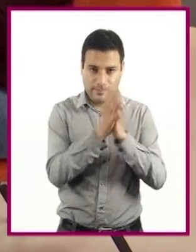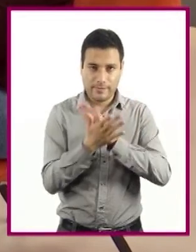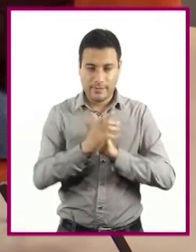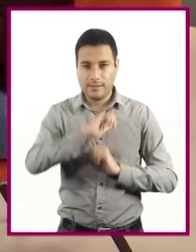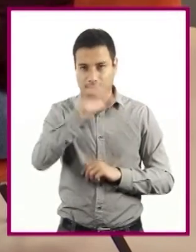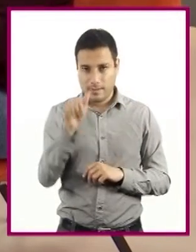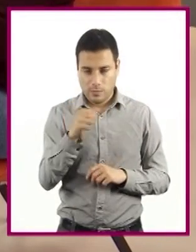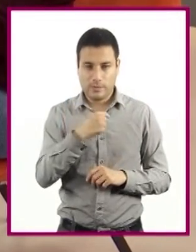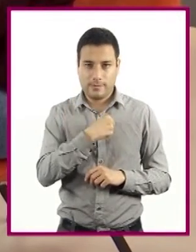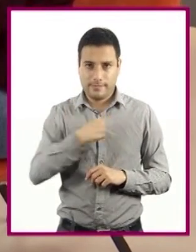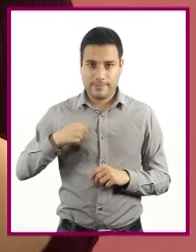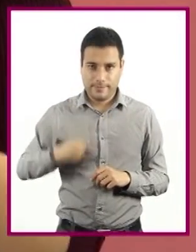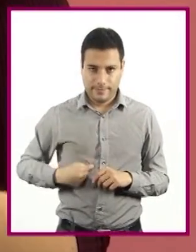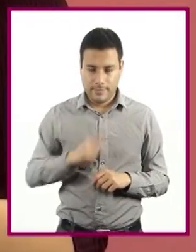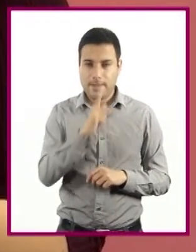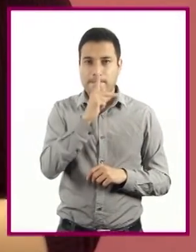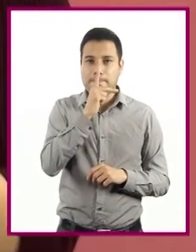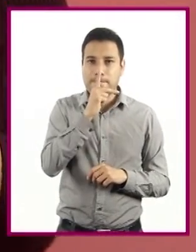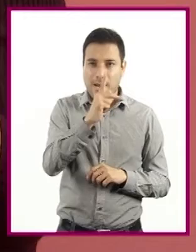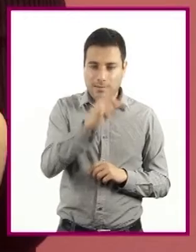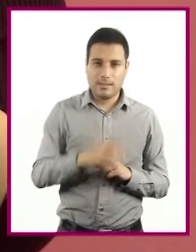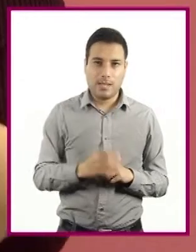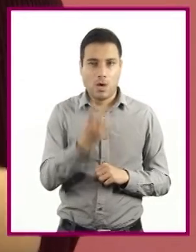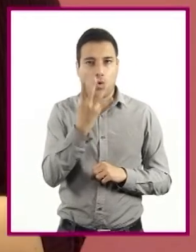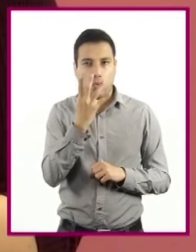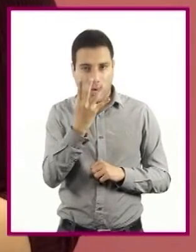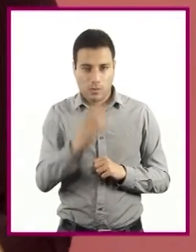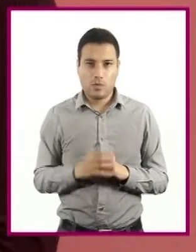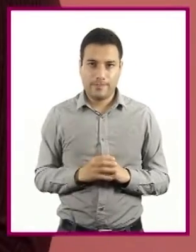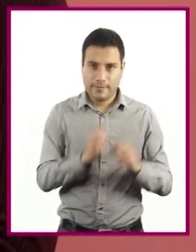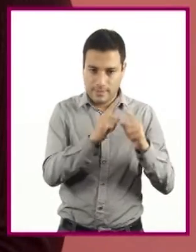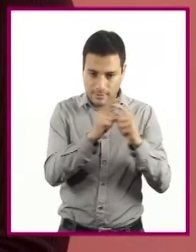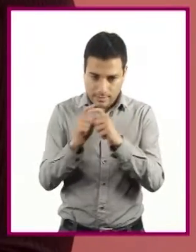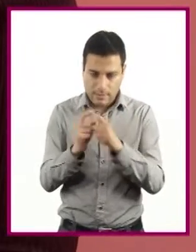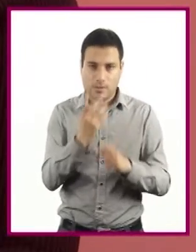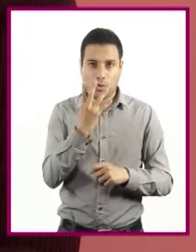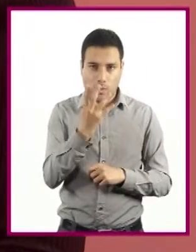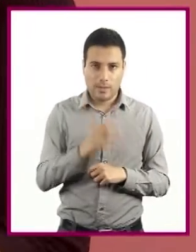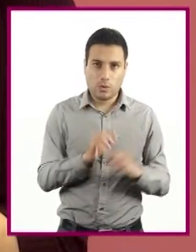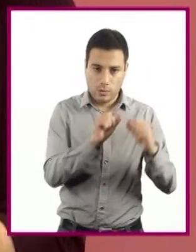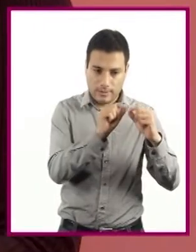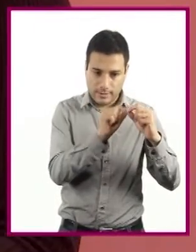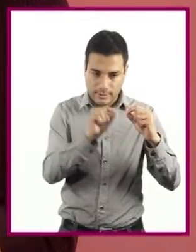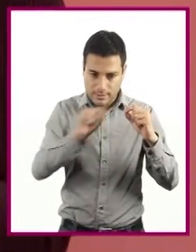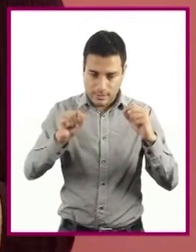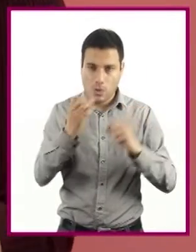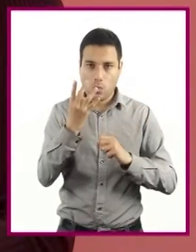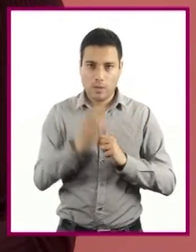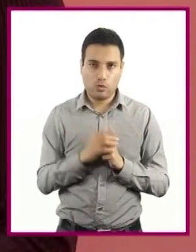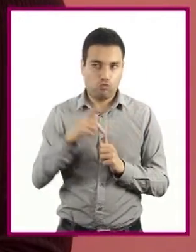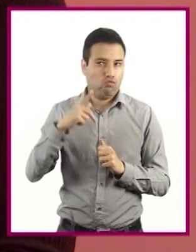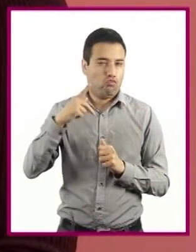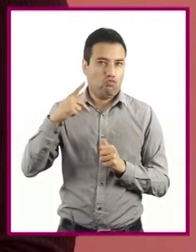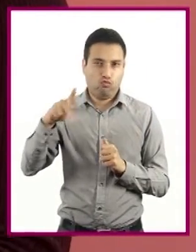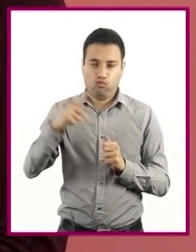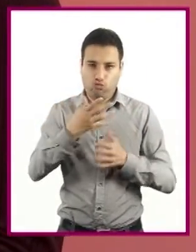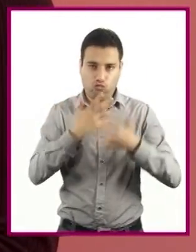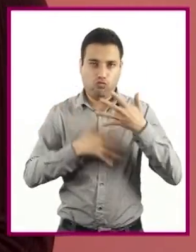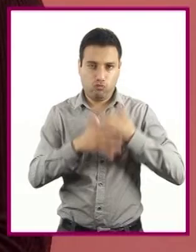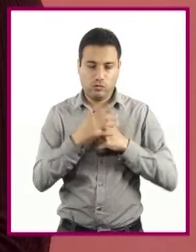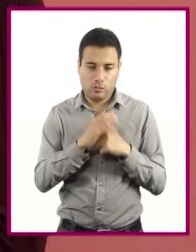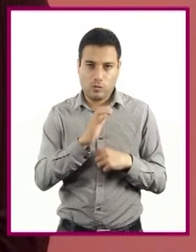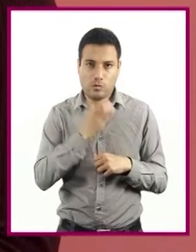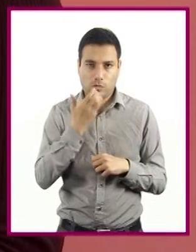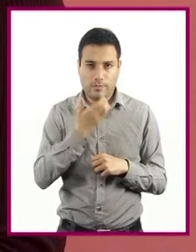4 palabras, 4 caracteres y 4 sílabas, y así se convierten en proverbios netamente chinos.